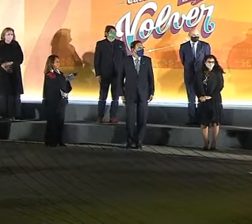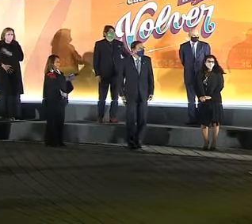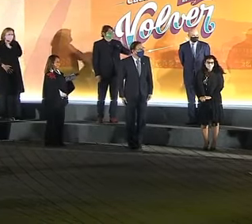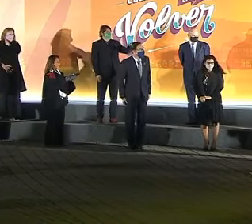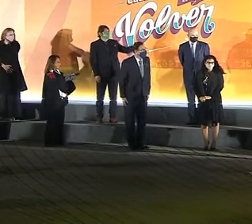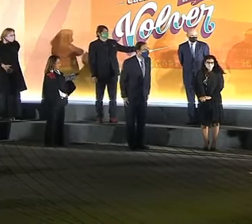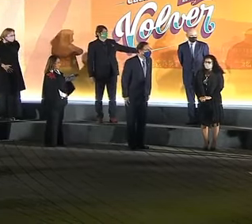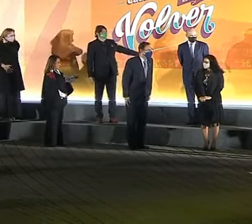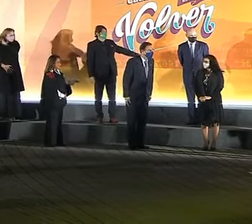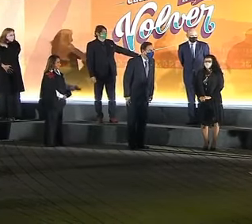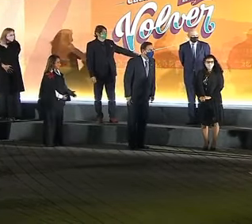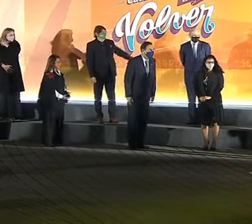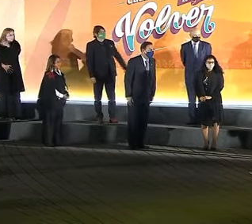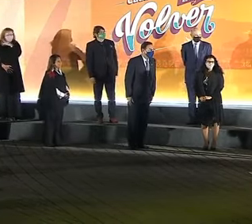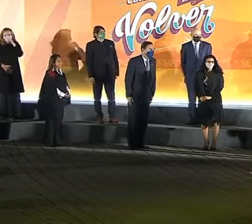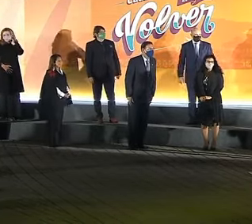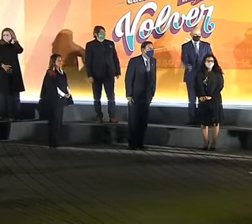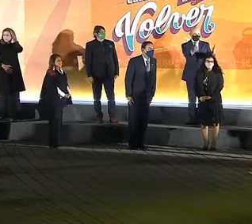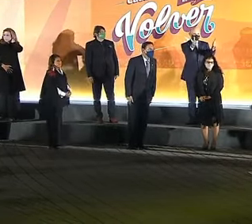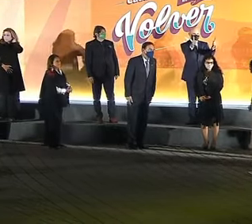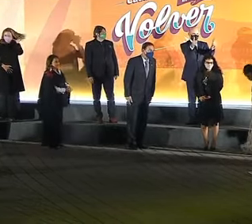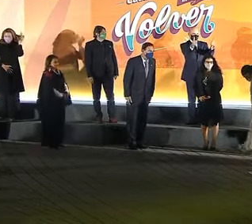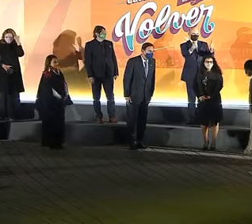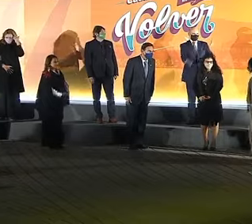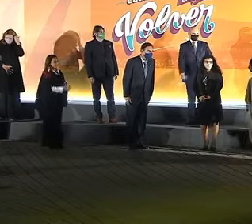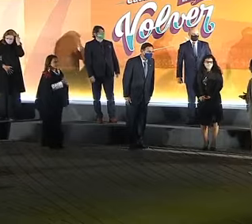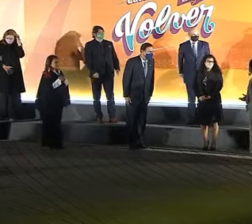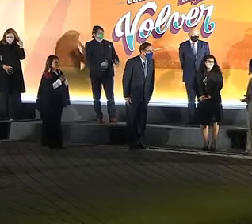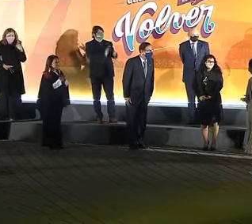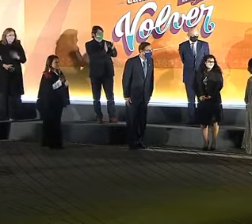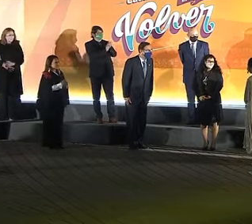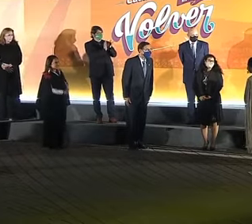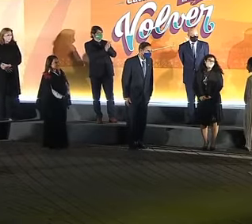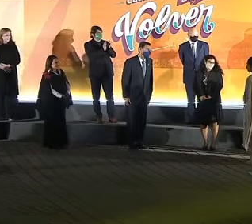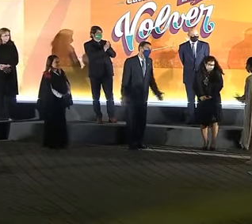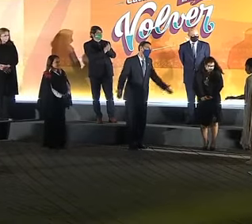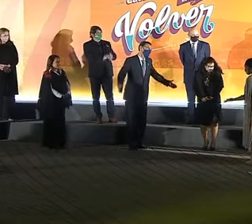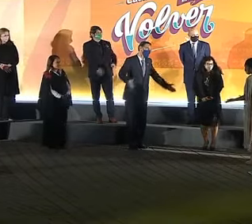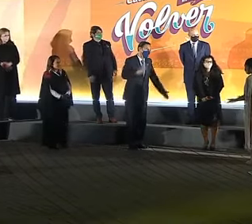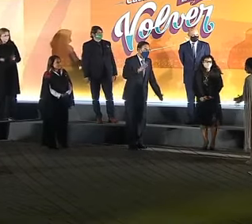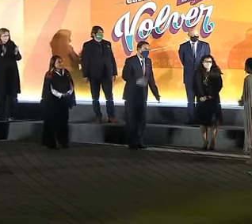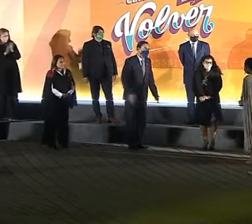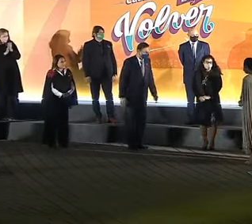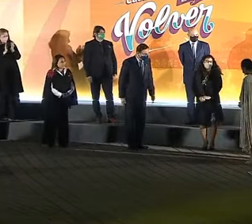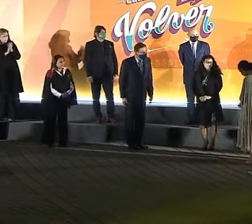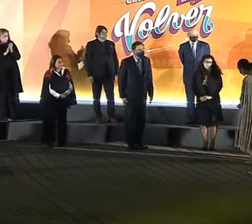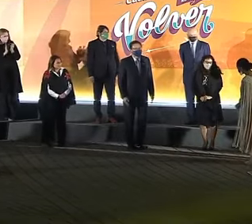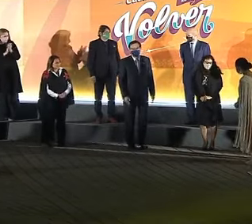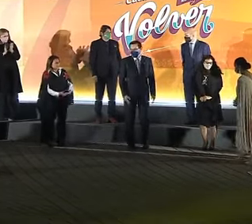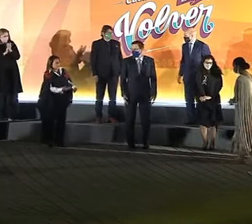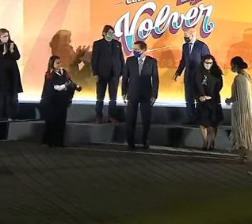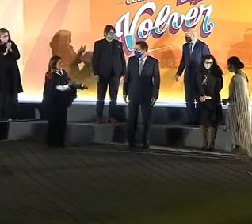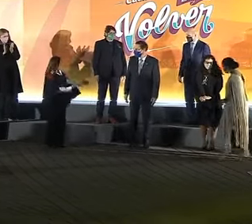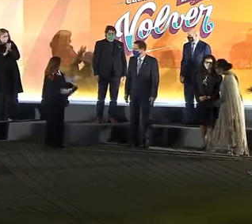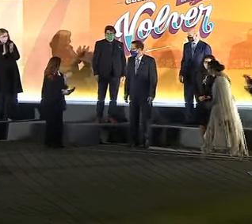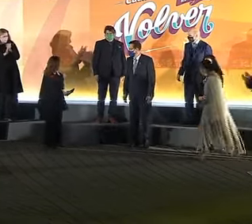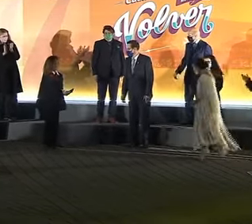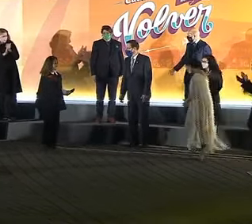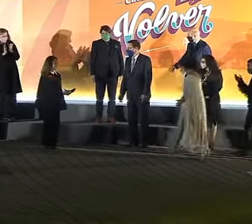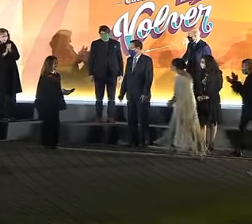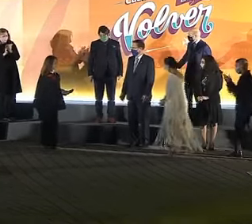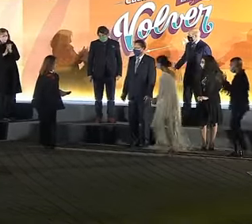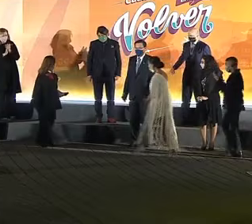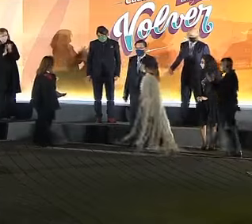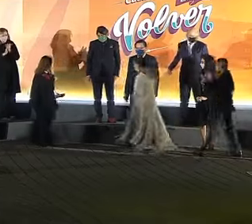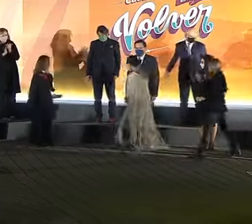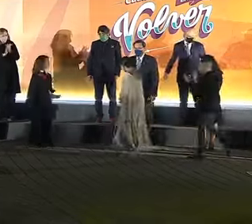Se invita a los artistas a participar de esta fotografía junto a nuestras autoridades. Vamos a